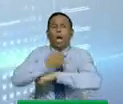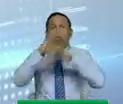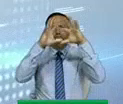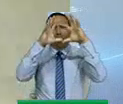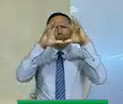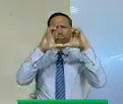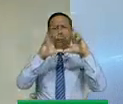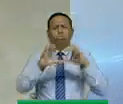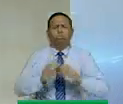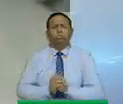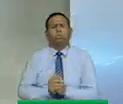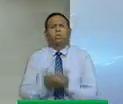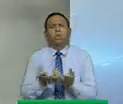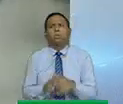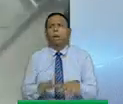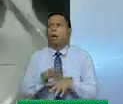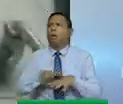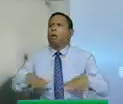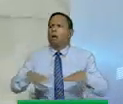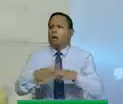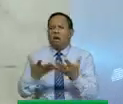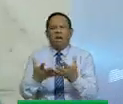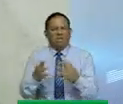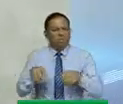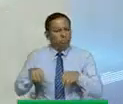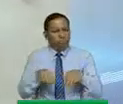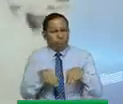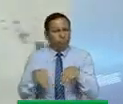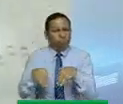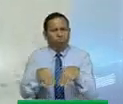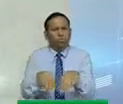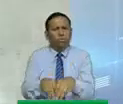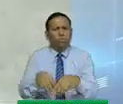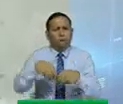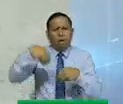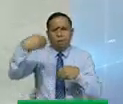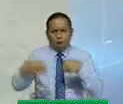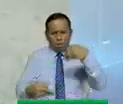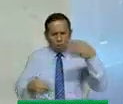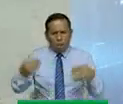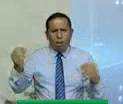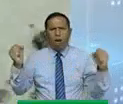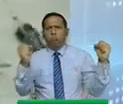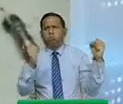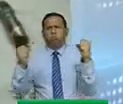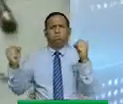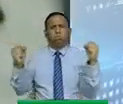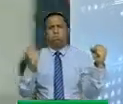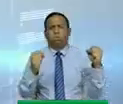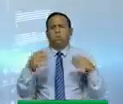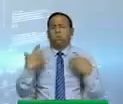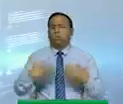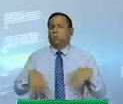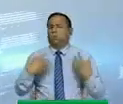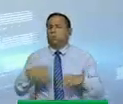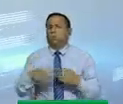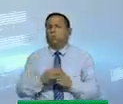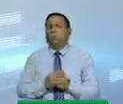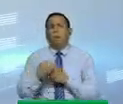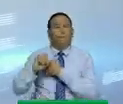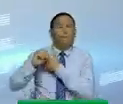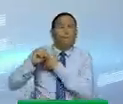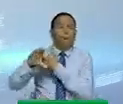y mercadería por los pisos en los supermercados. Uno de los peores, porque esto fue una sola. Se activó el COE cantonal y